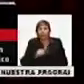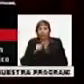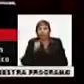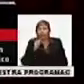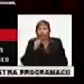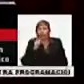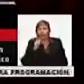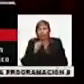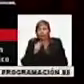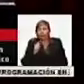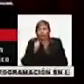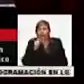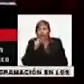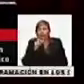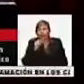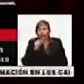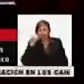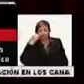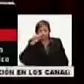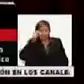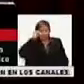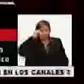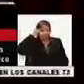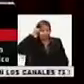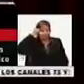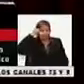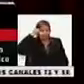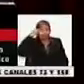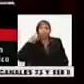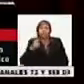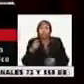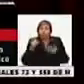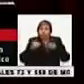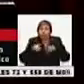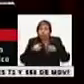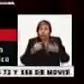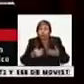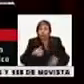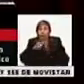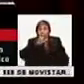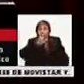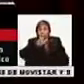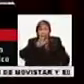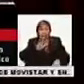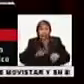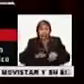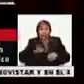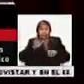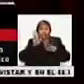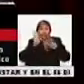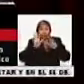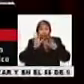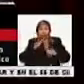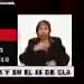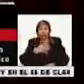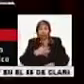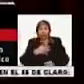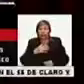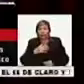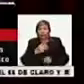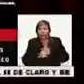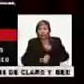estamos siempre presentes. Y al cumplir 38 años de su